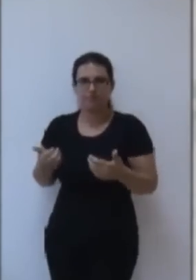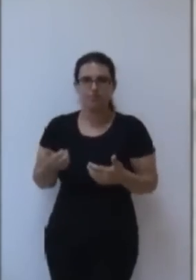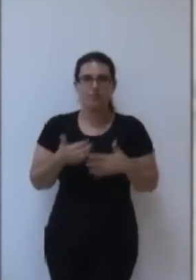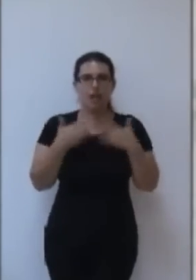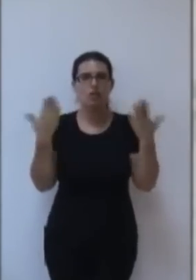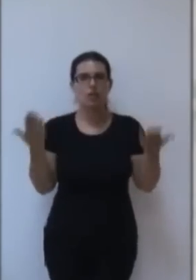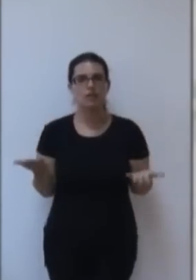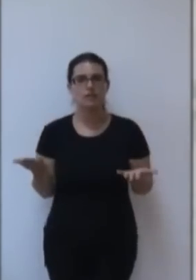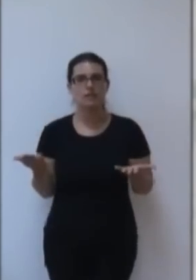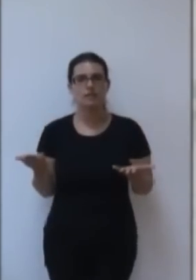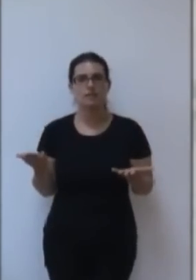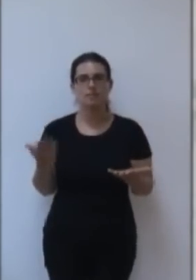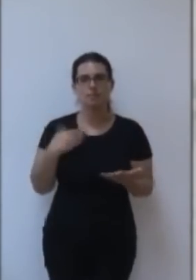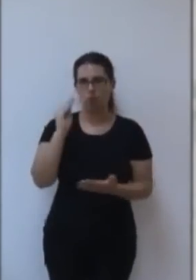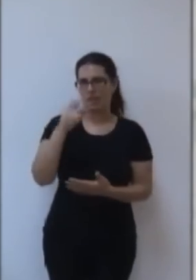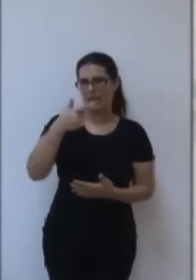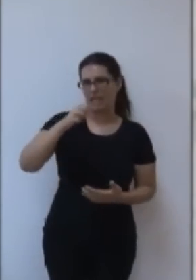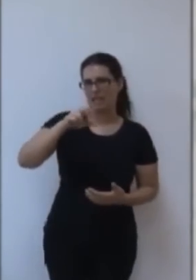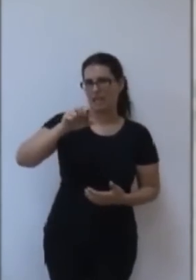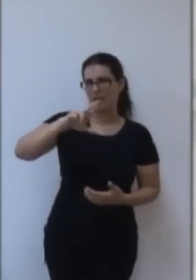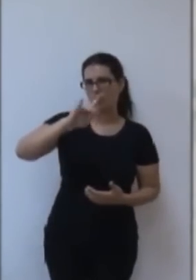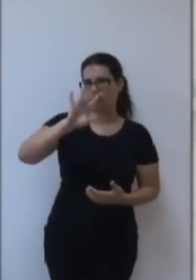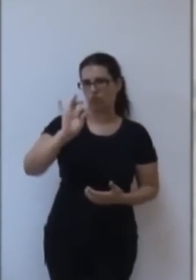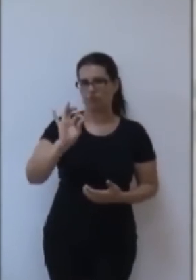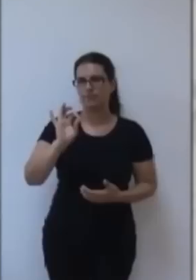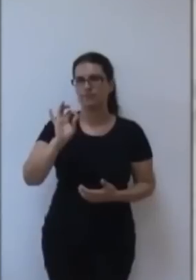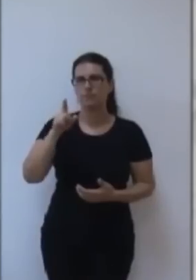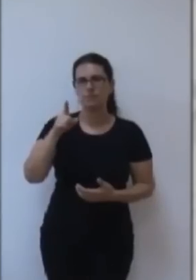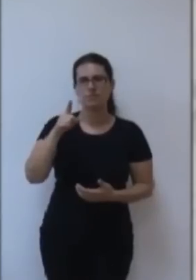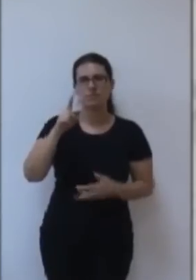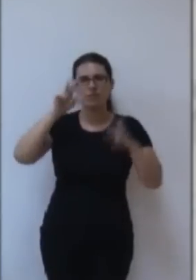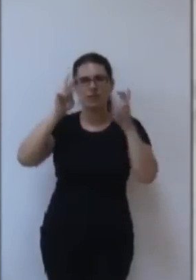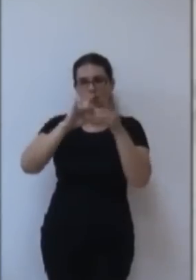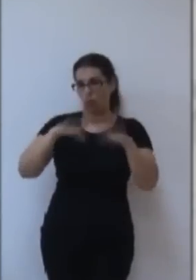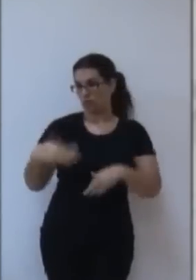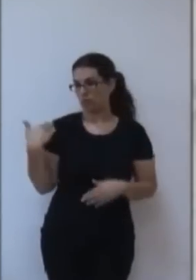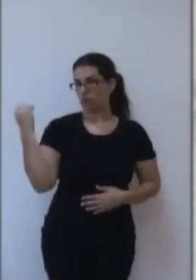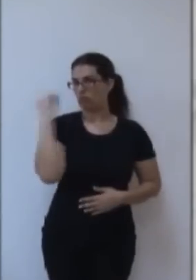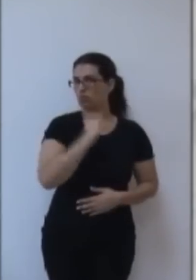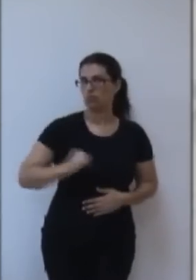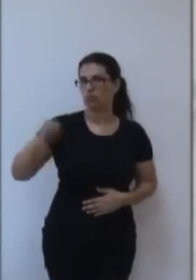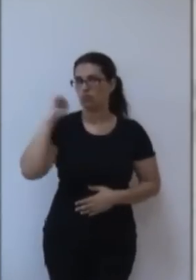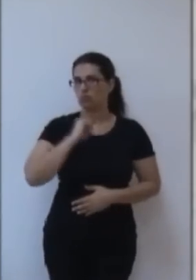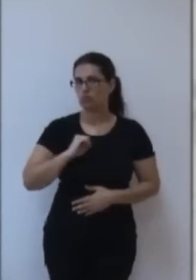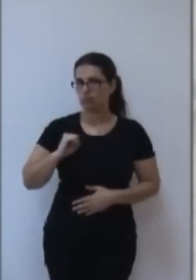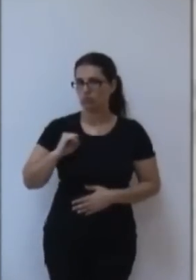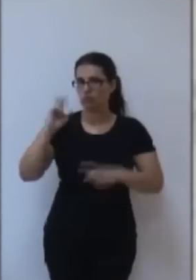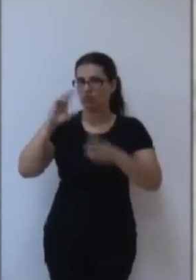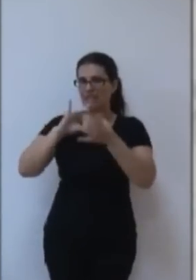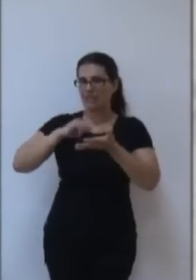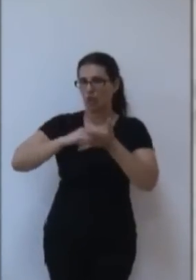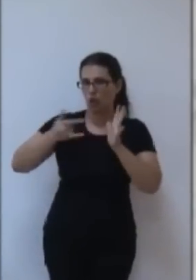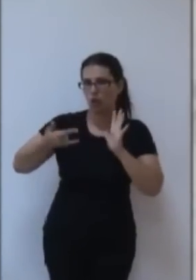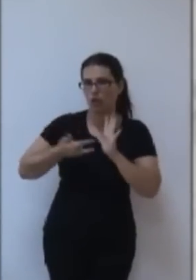Gerardo, ¿cómo ves, Gerardo, la implicación en estos últimos años de la